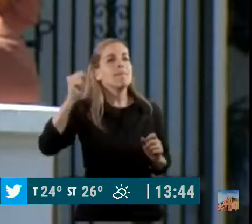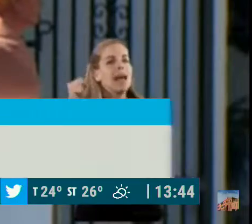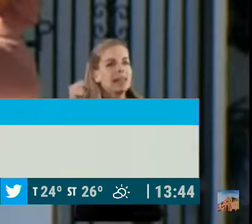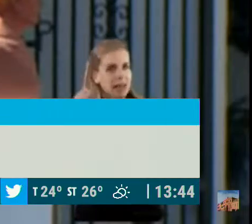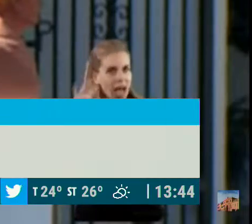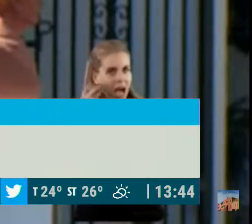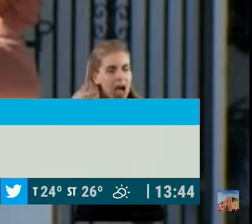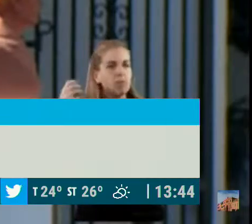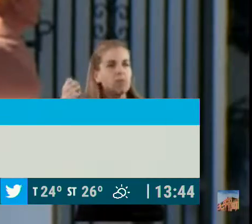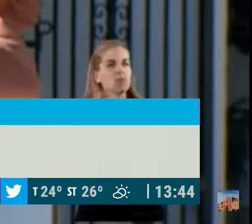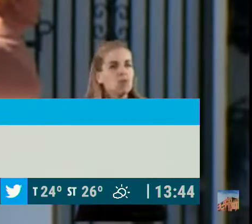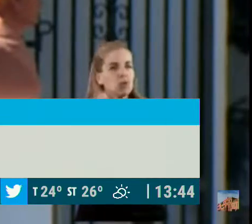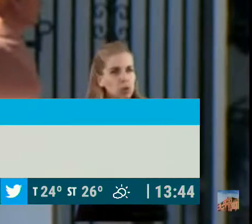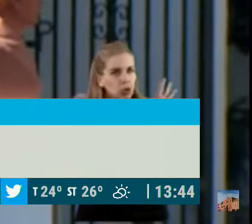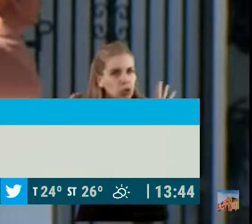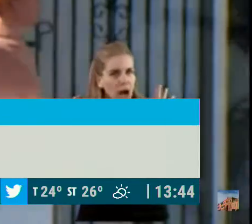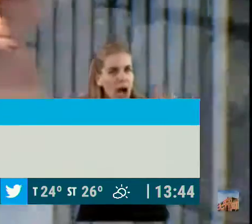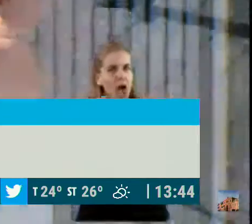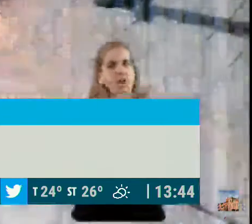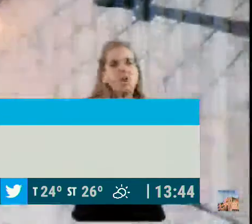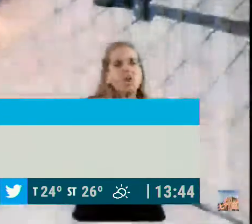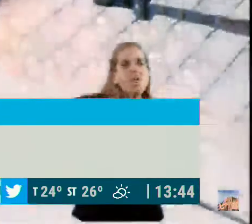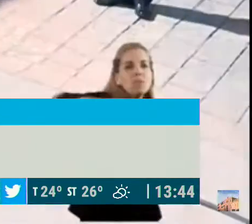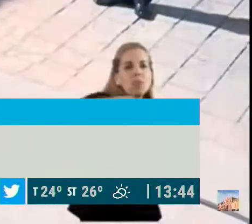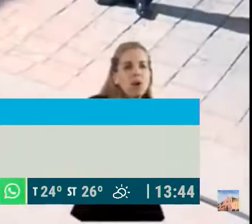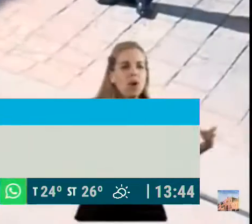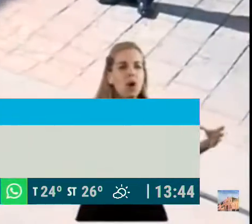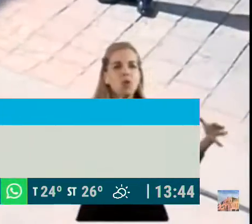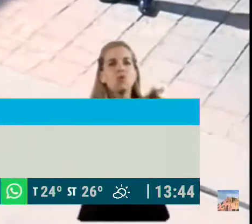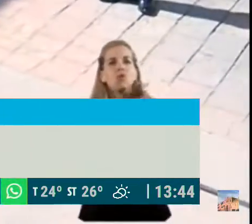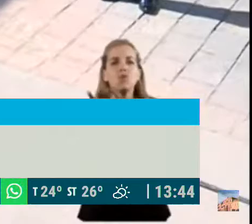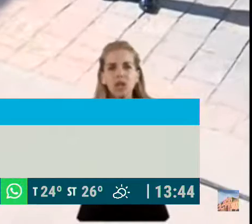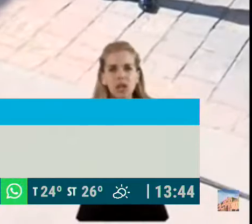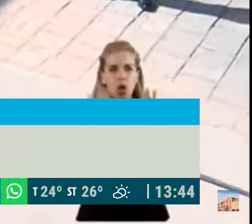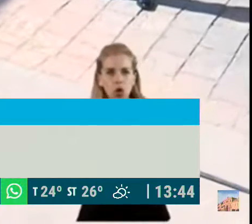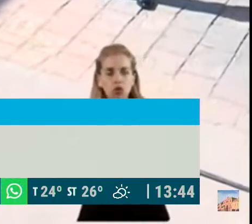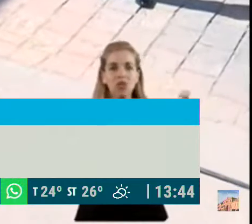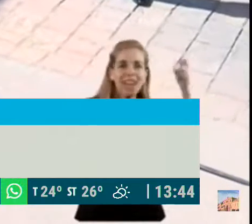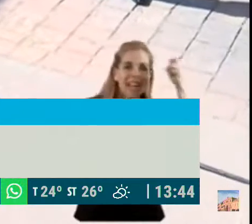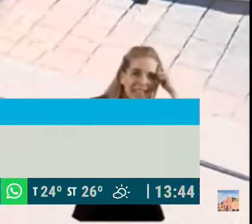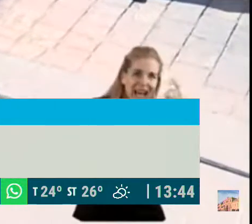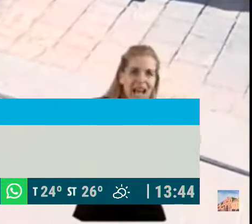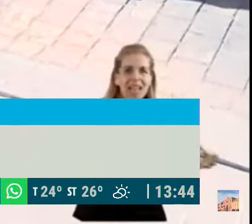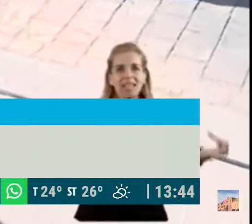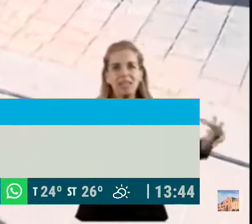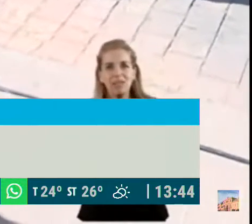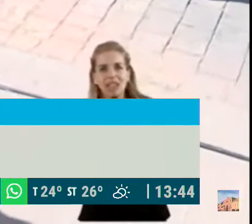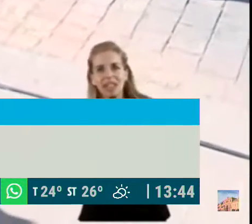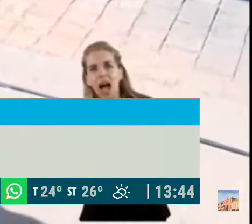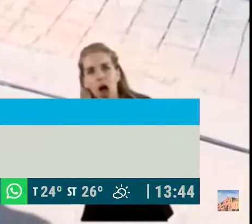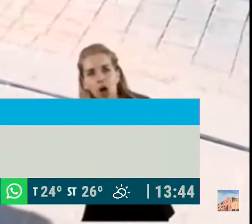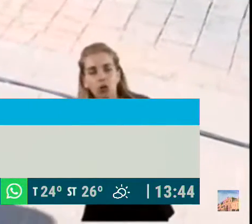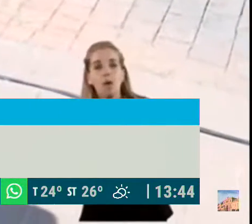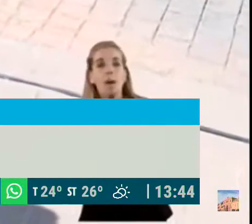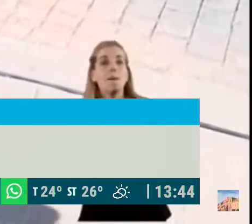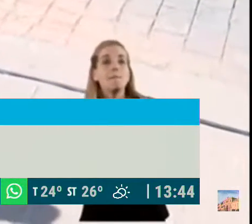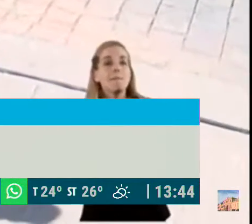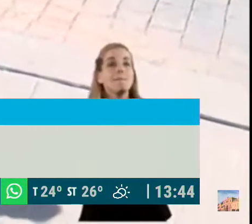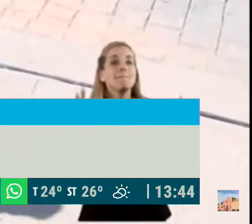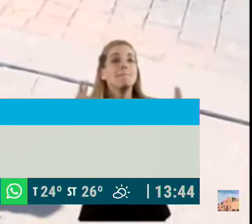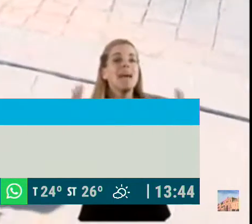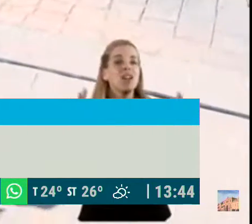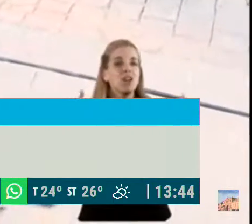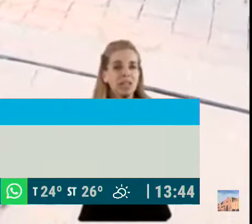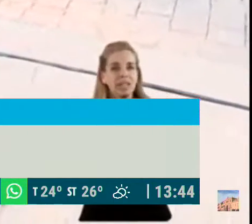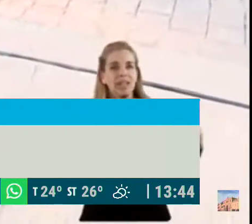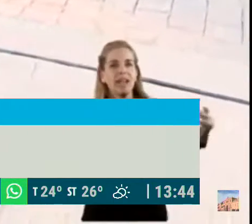antipatria, pueblo frente a la oligarquía, radicales frente a los conservadores, peronistas frente a los